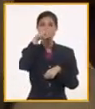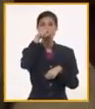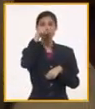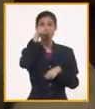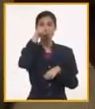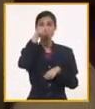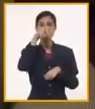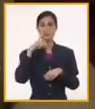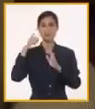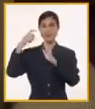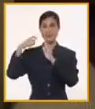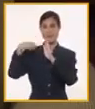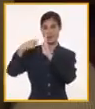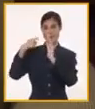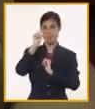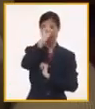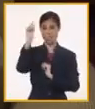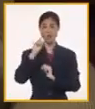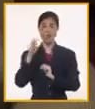no jugaba